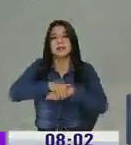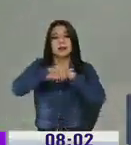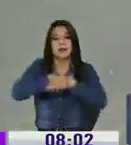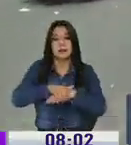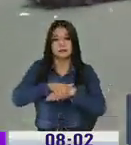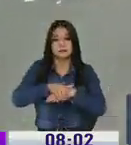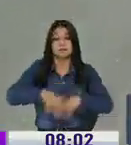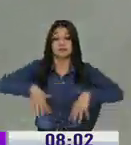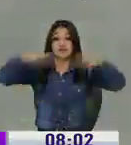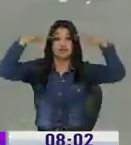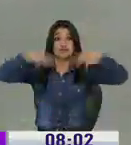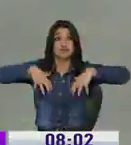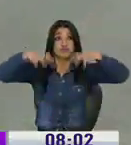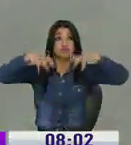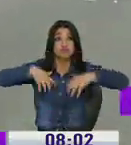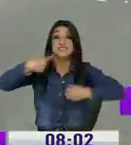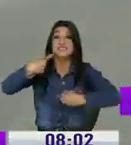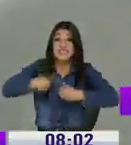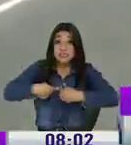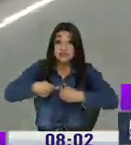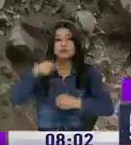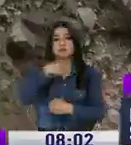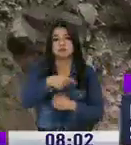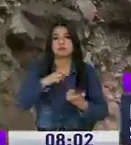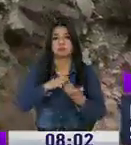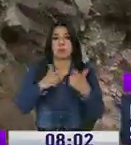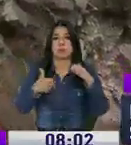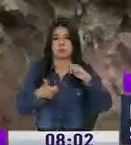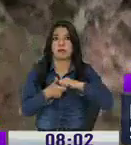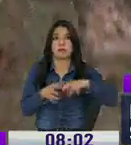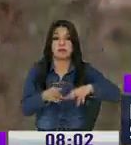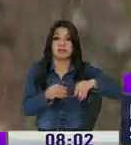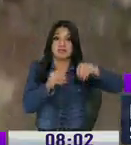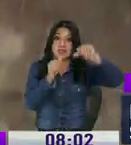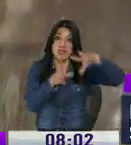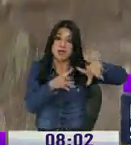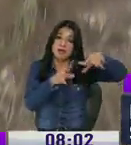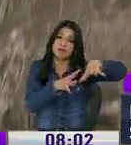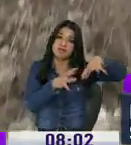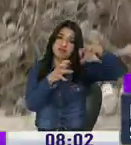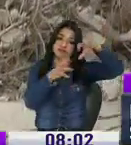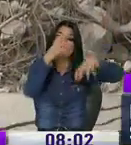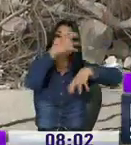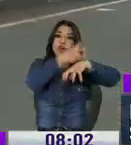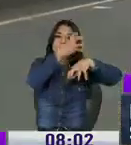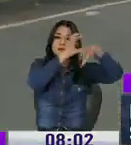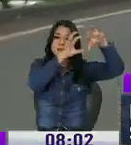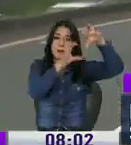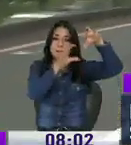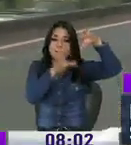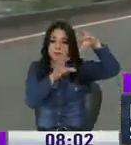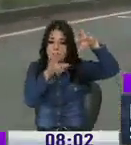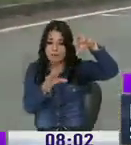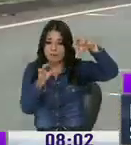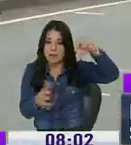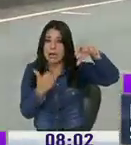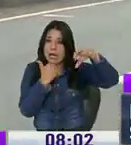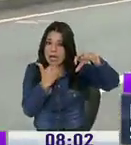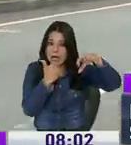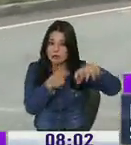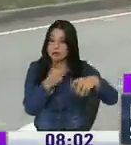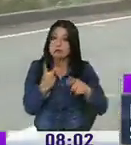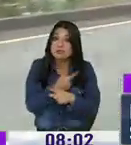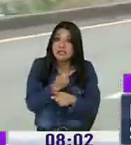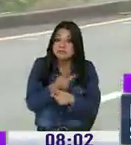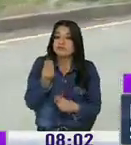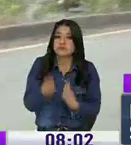temporada invernal que atraviesa la capital sería una de las causas para que la tierra esté floja y las rocas bajen. Ante el peligro de posibles nuevos